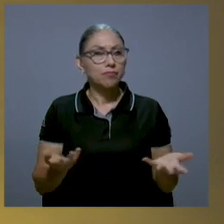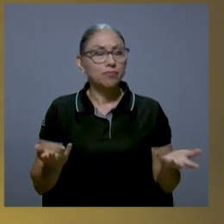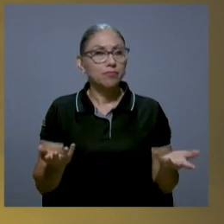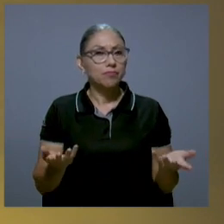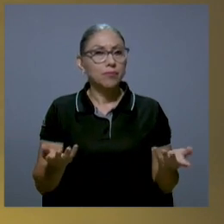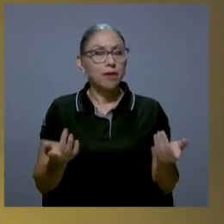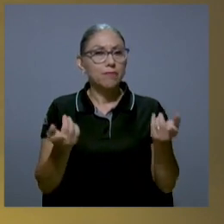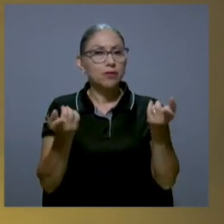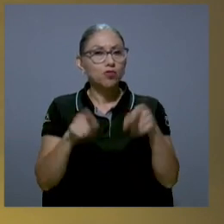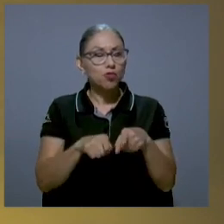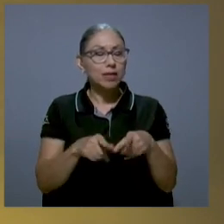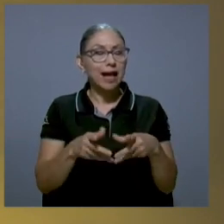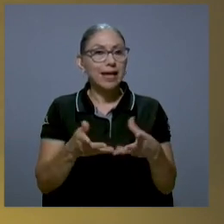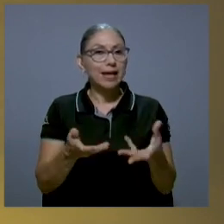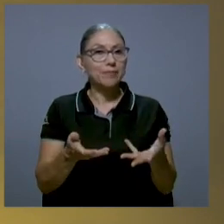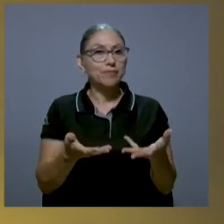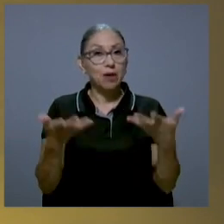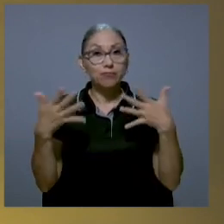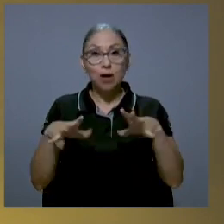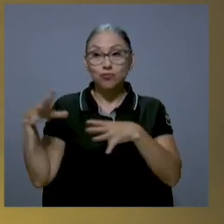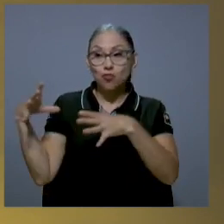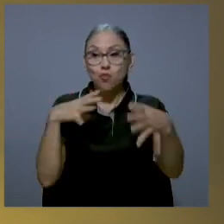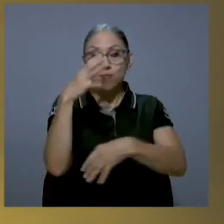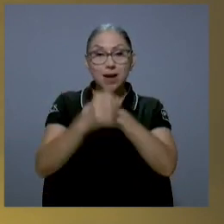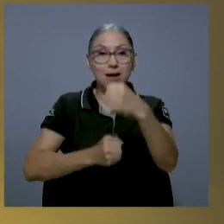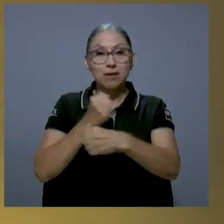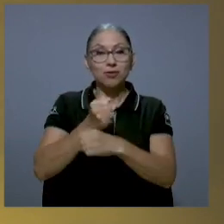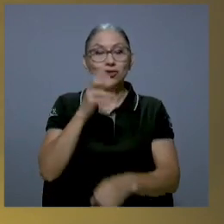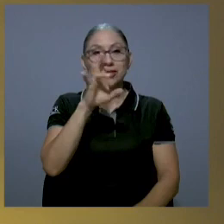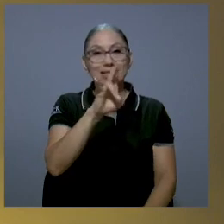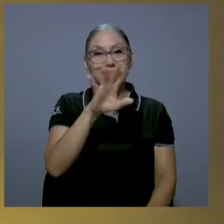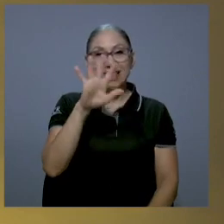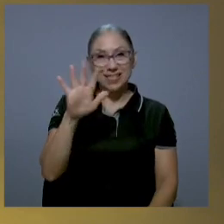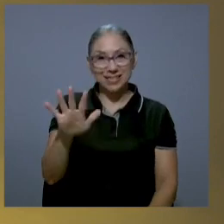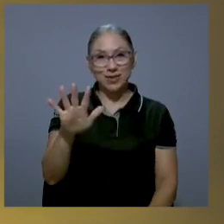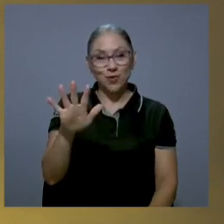resulta que cumple 75 años, es levemente